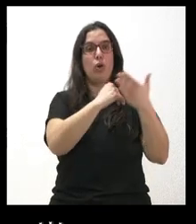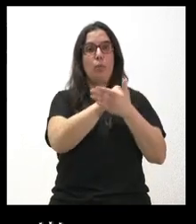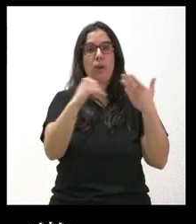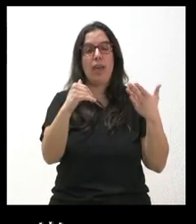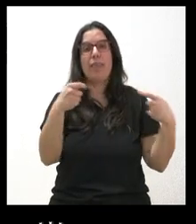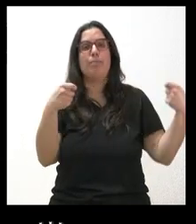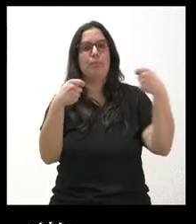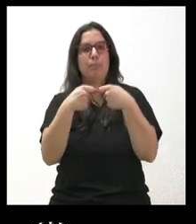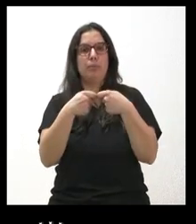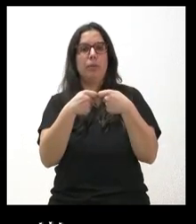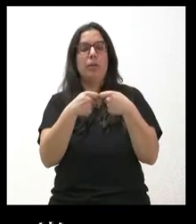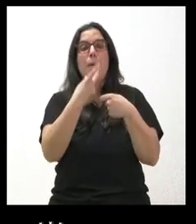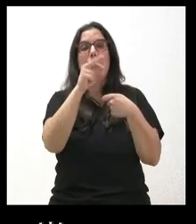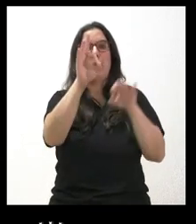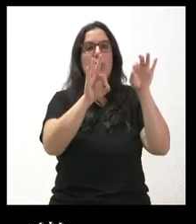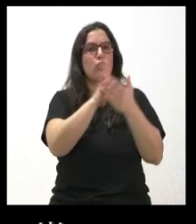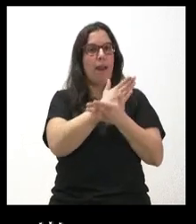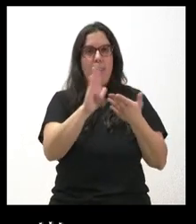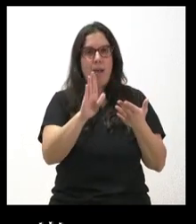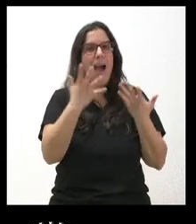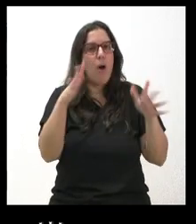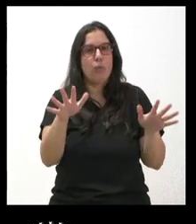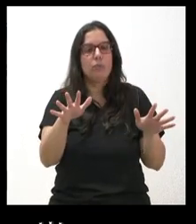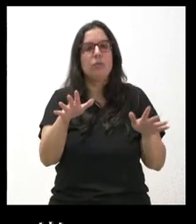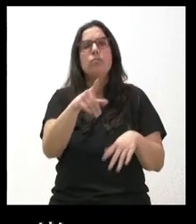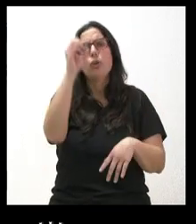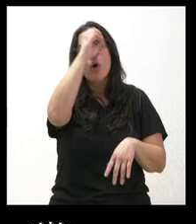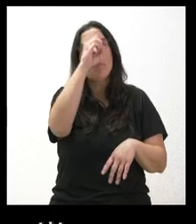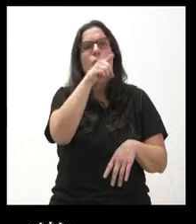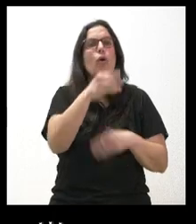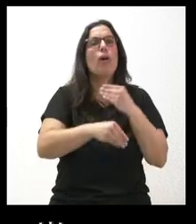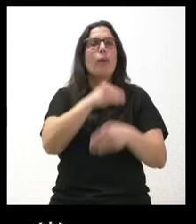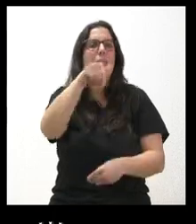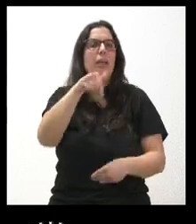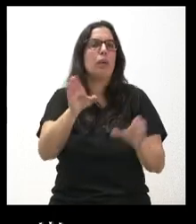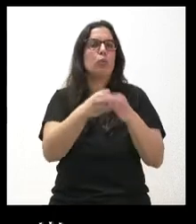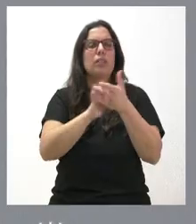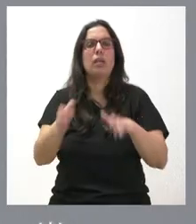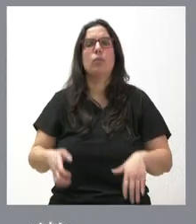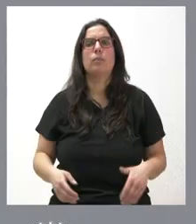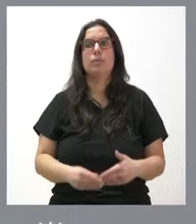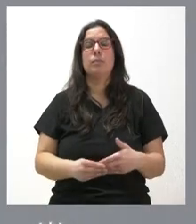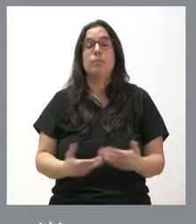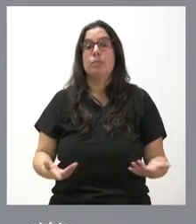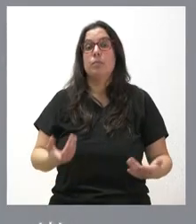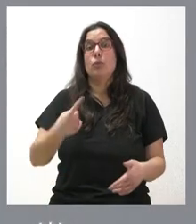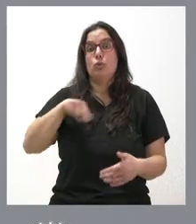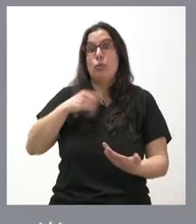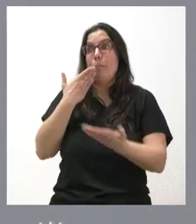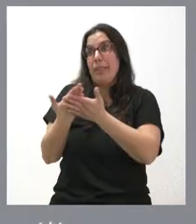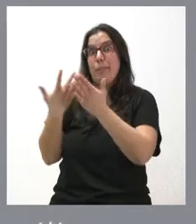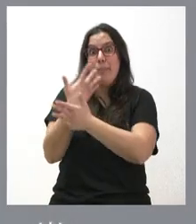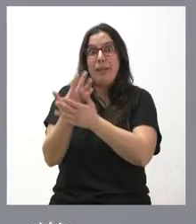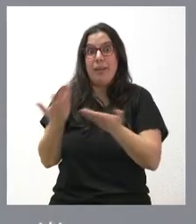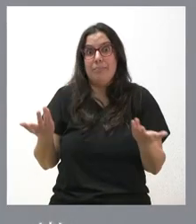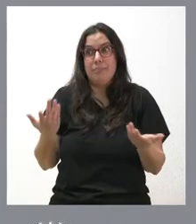aportasen su su 20% no sé qué opina Y qué tiene pensado hacer la junta pues entre otas cosas pedir explicaciones y